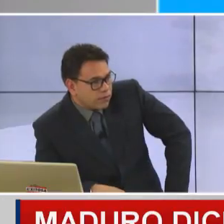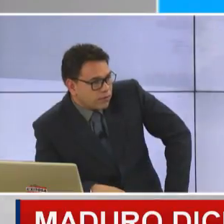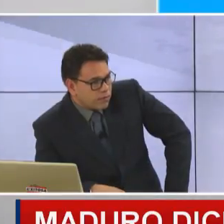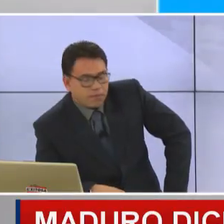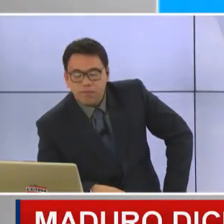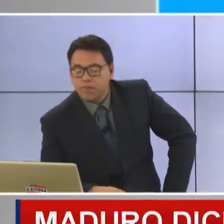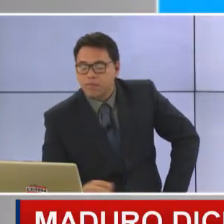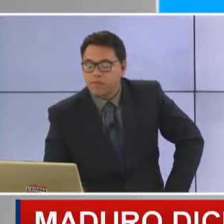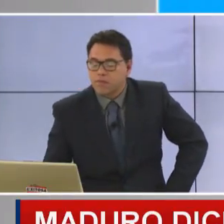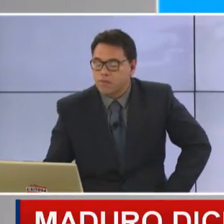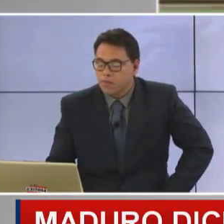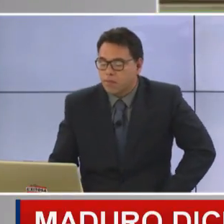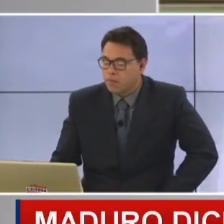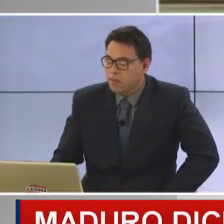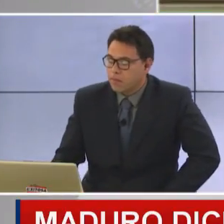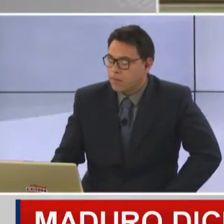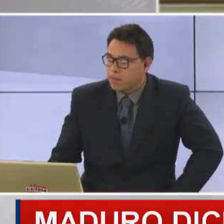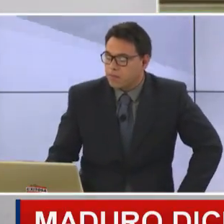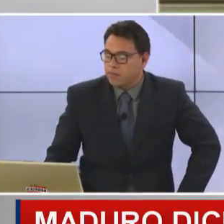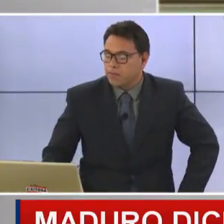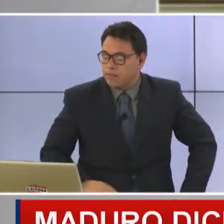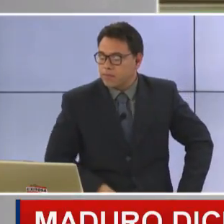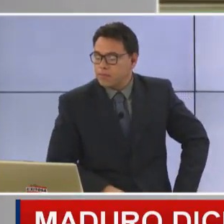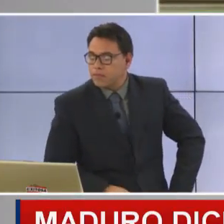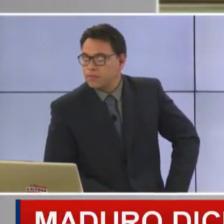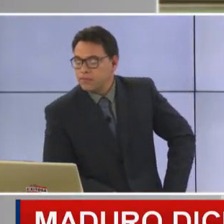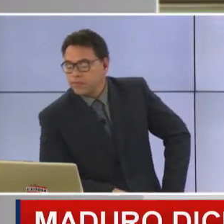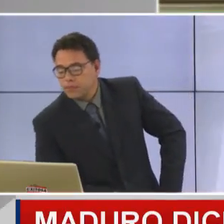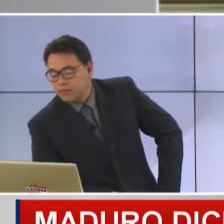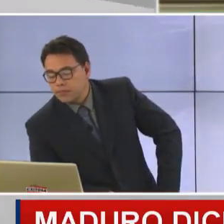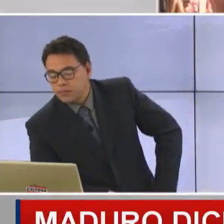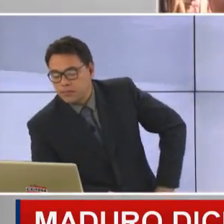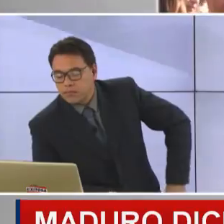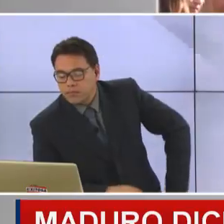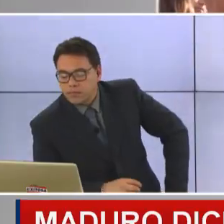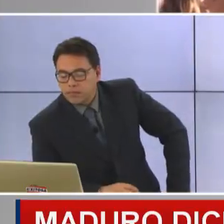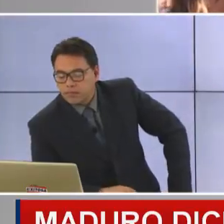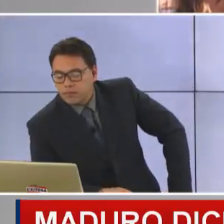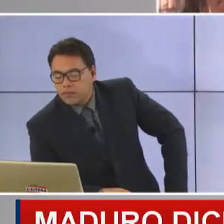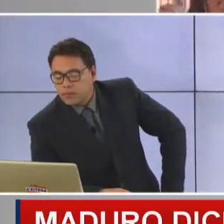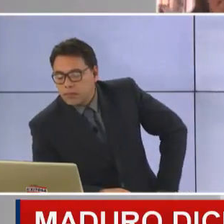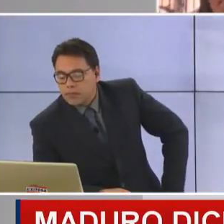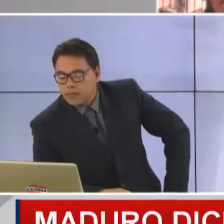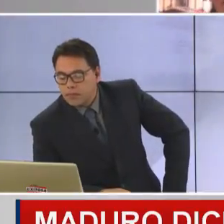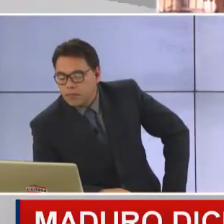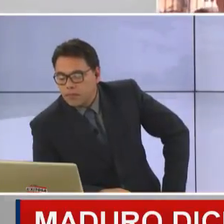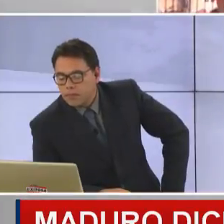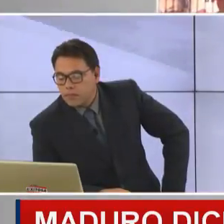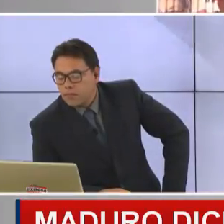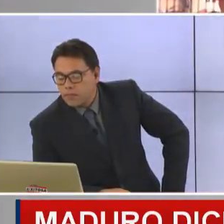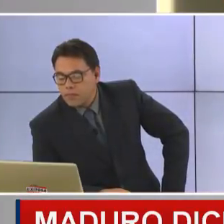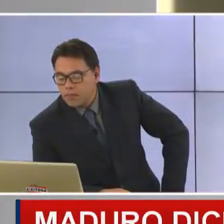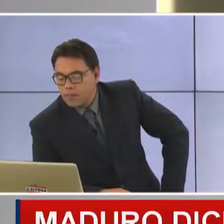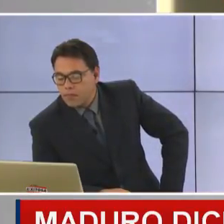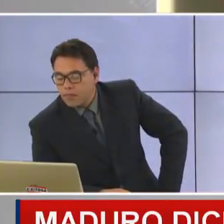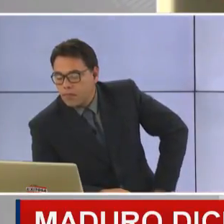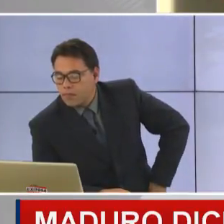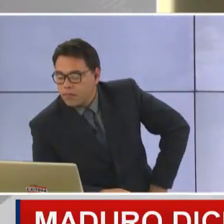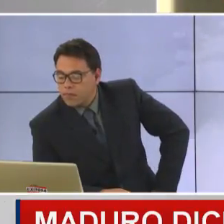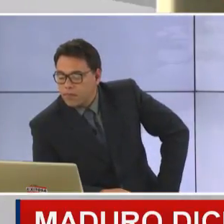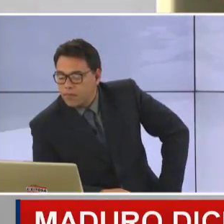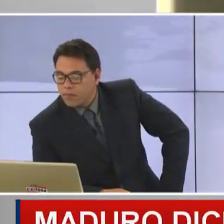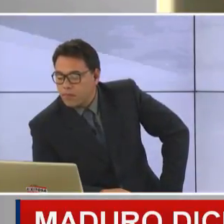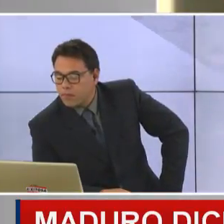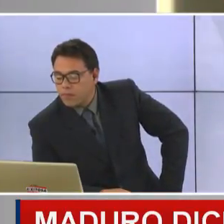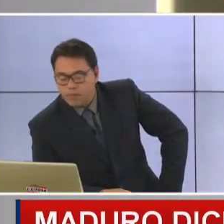que ellos decían no generó industria petroquímica, por qué esa revolución que ellos decían no generó la industria de derivados del